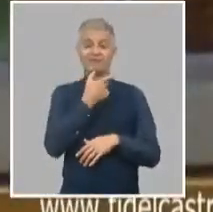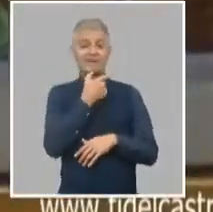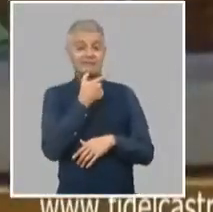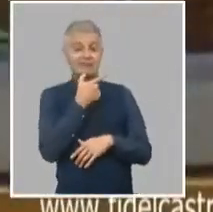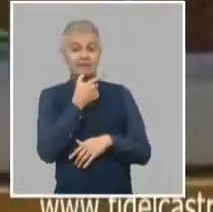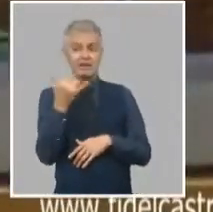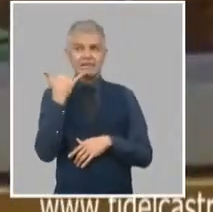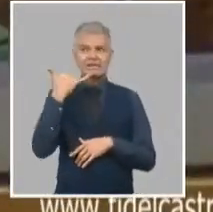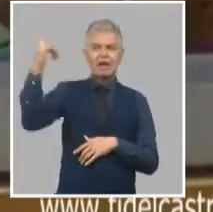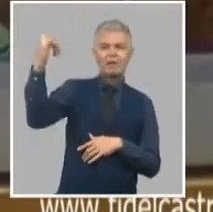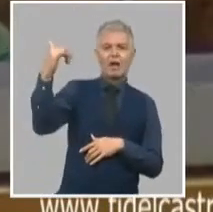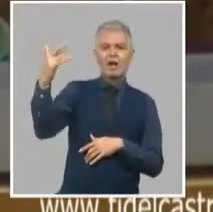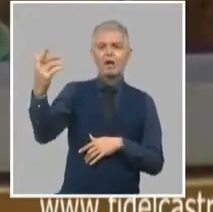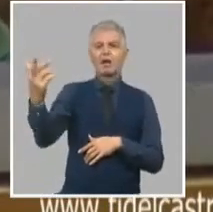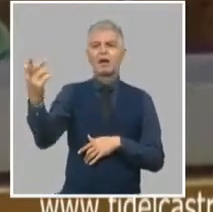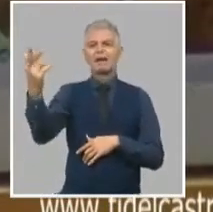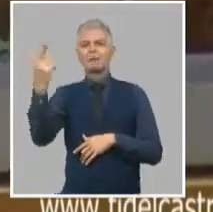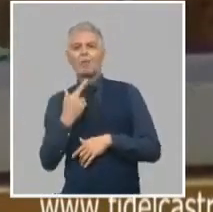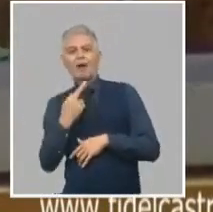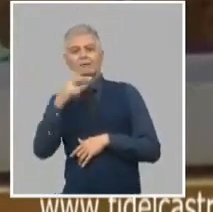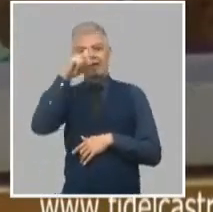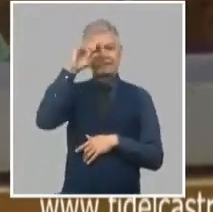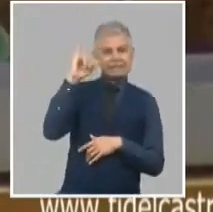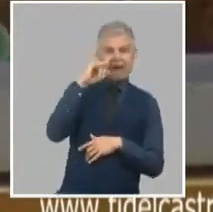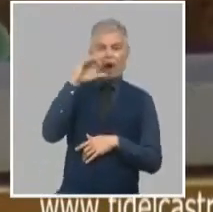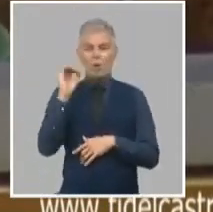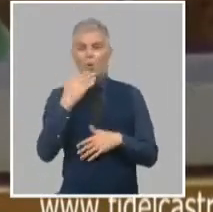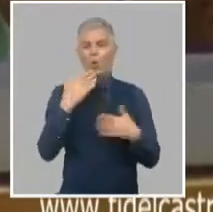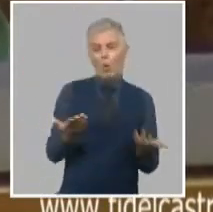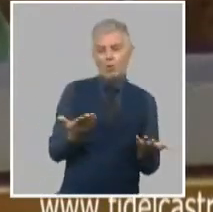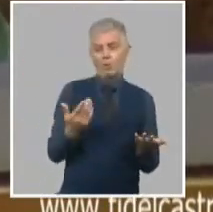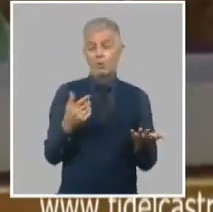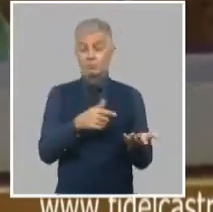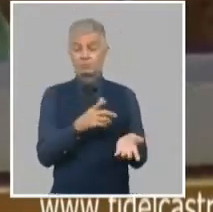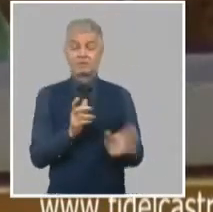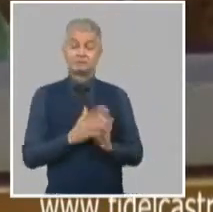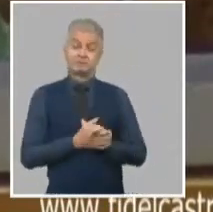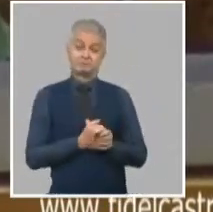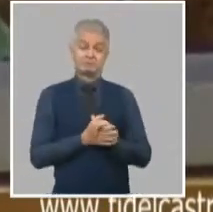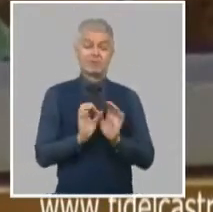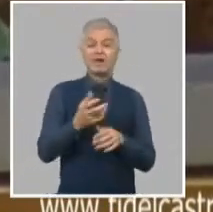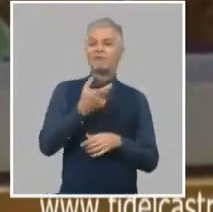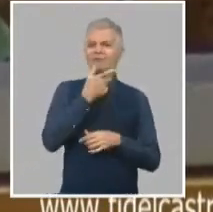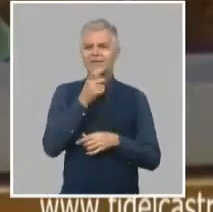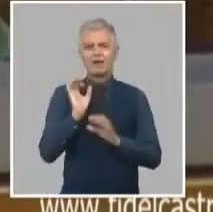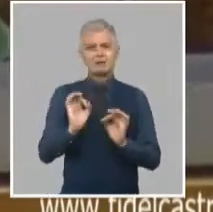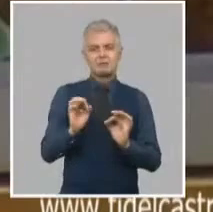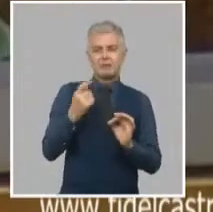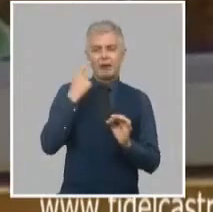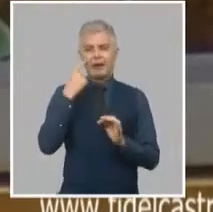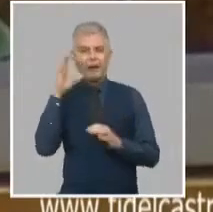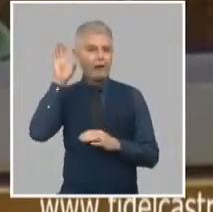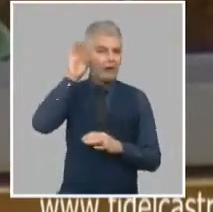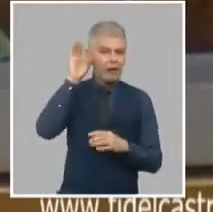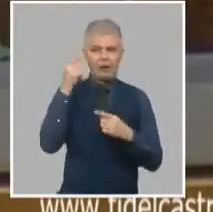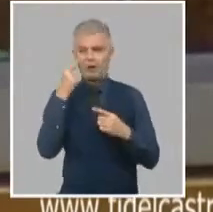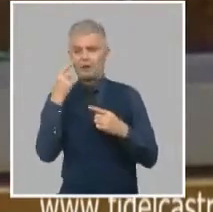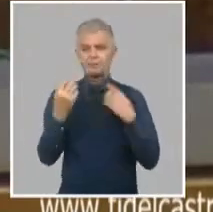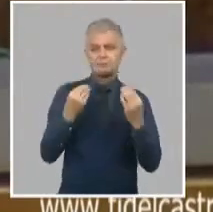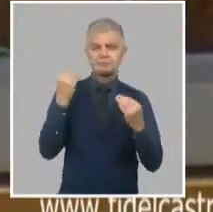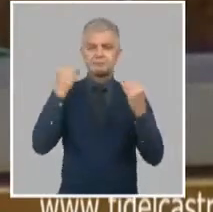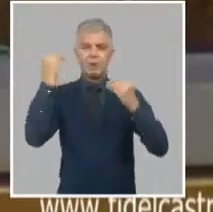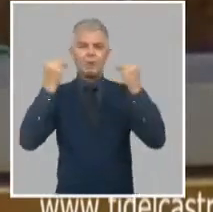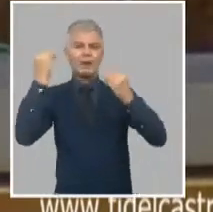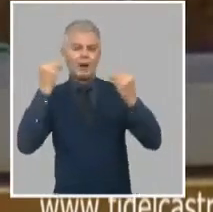él estaba muy al tanto de lo que había ocurrido. Al inicio explicaste los desastres enormes que le causó al